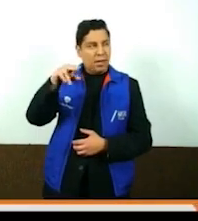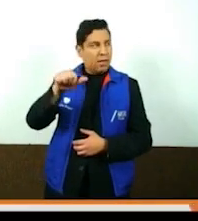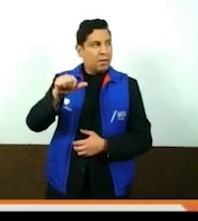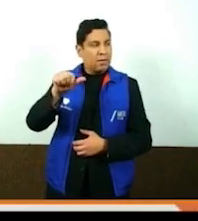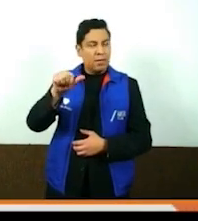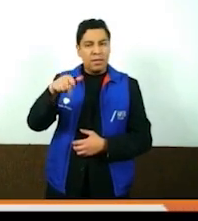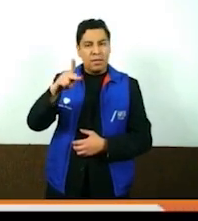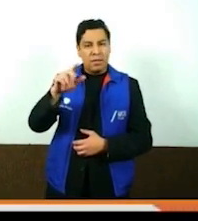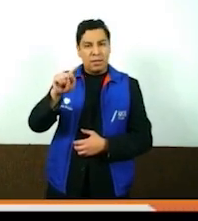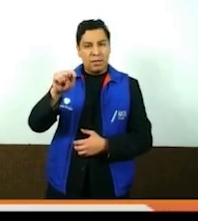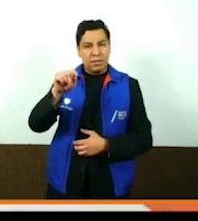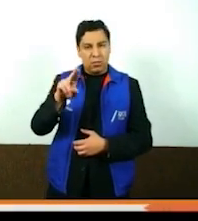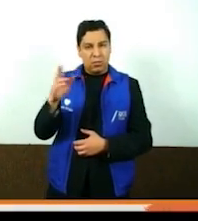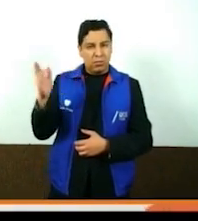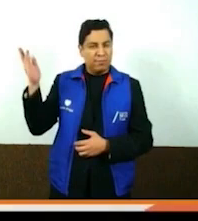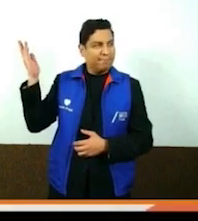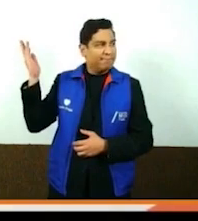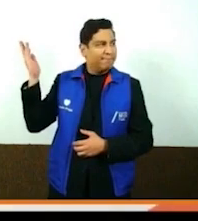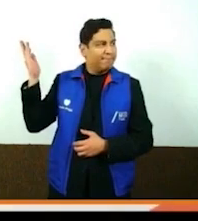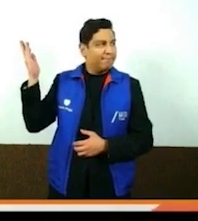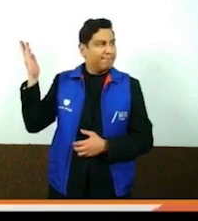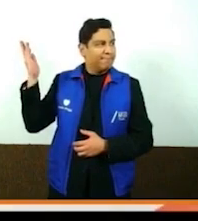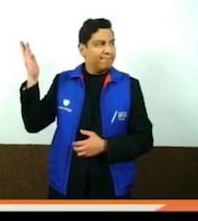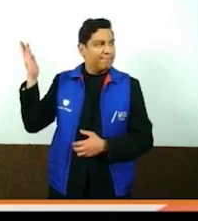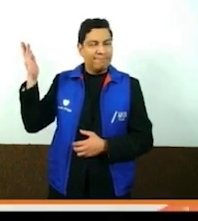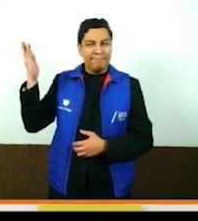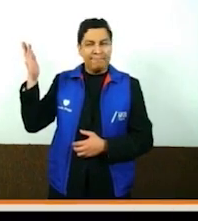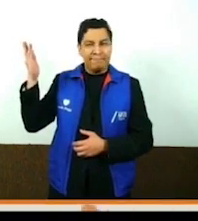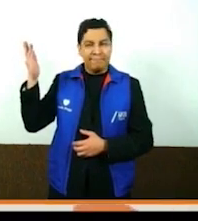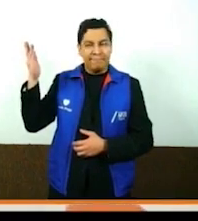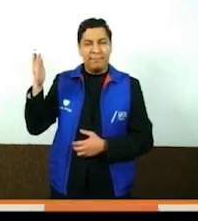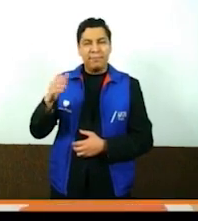Karina Denise Cantú López.